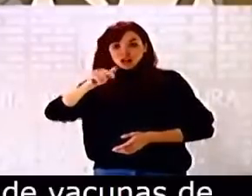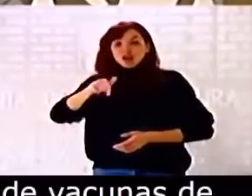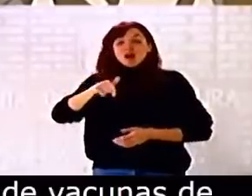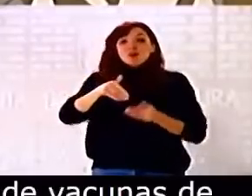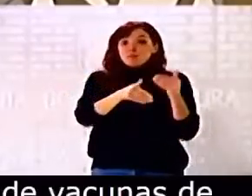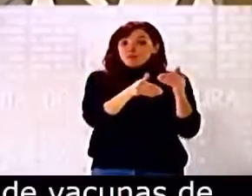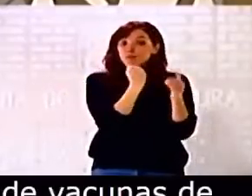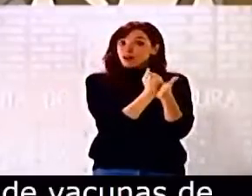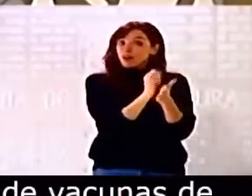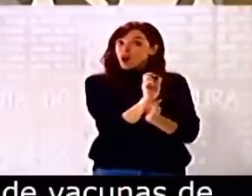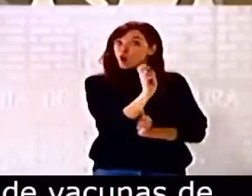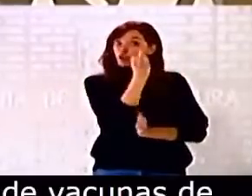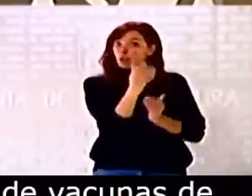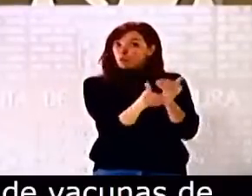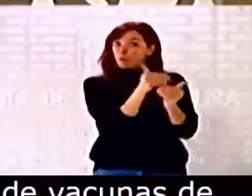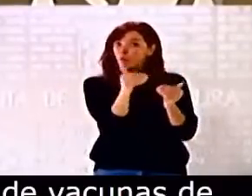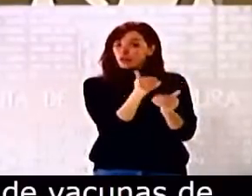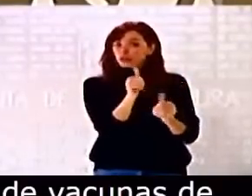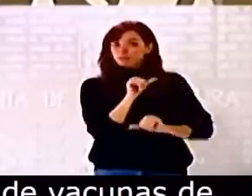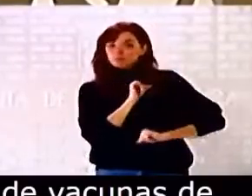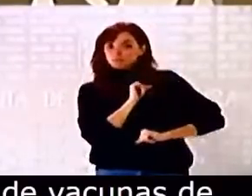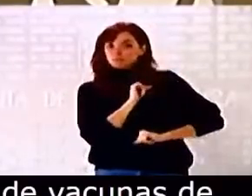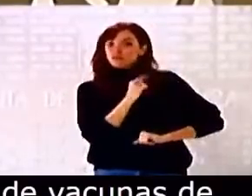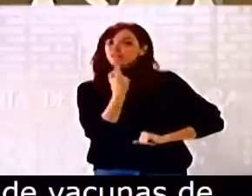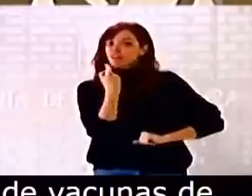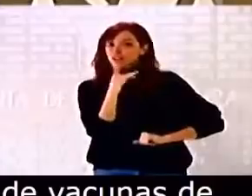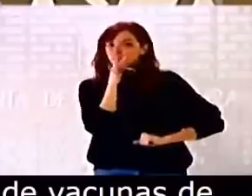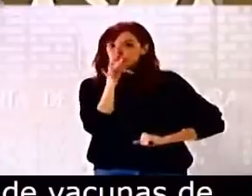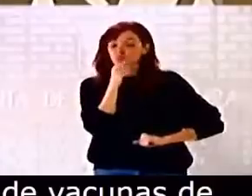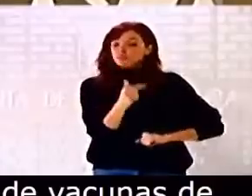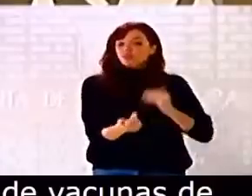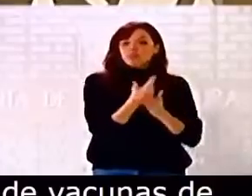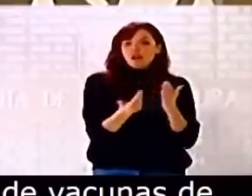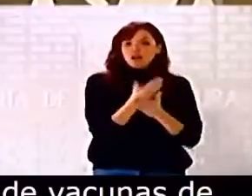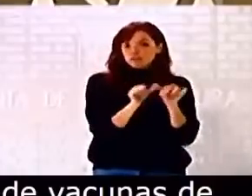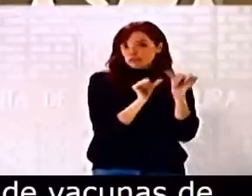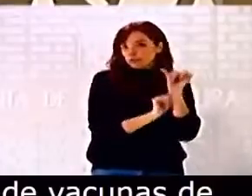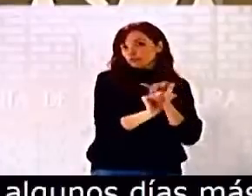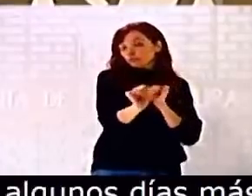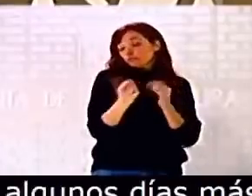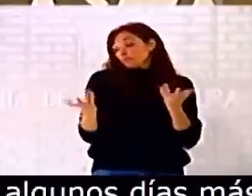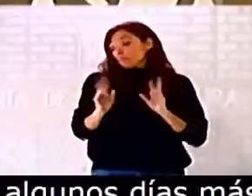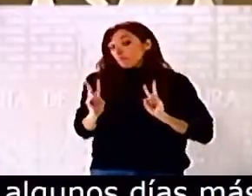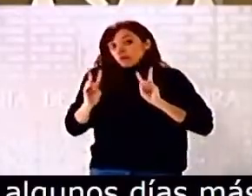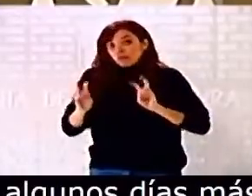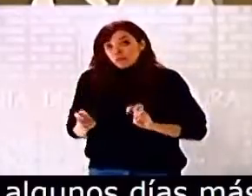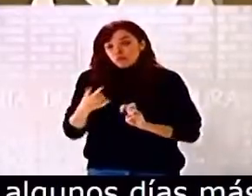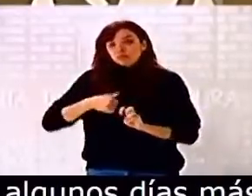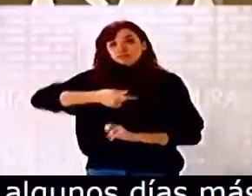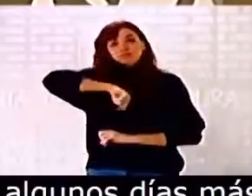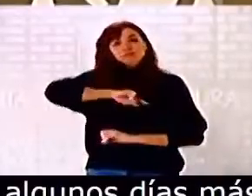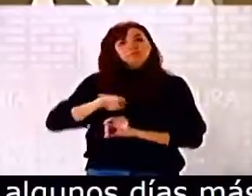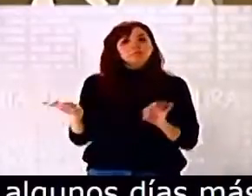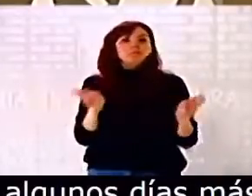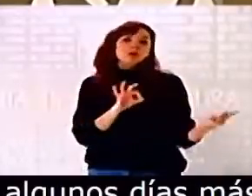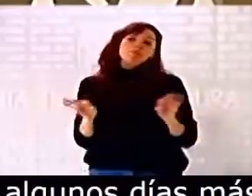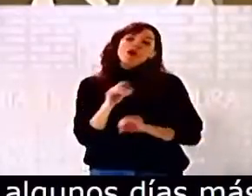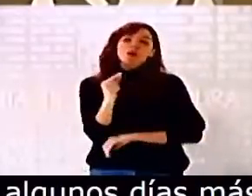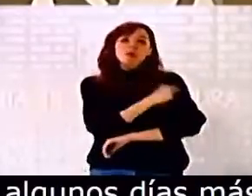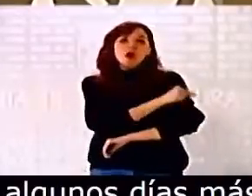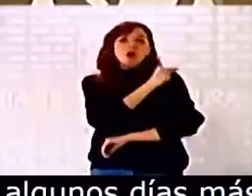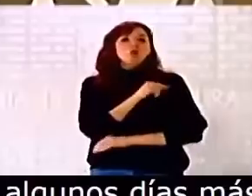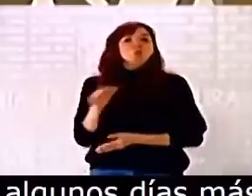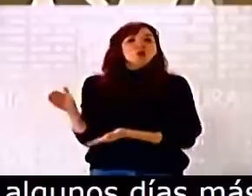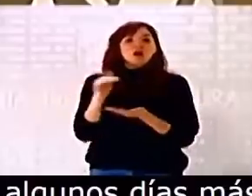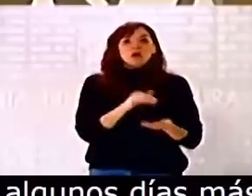no pasen algunos días más, con lo cual, en principio, estamos planificando la vacunación con las vacunas